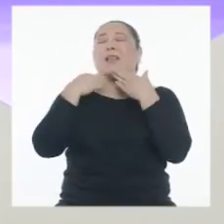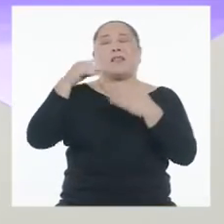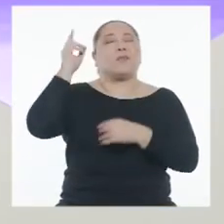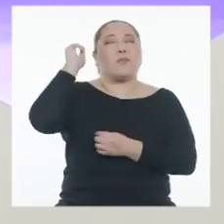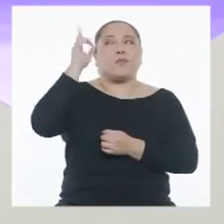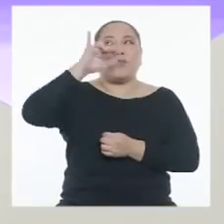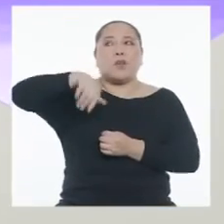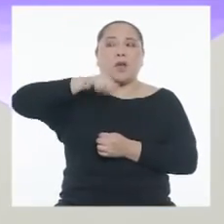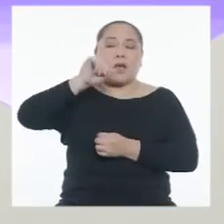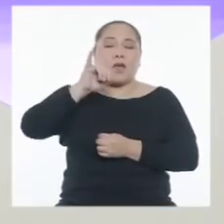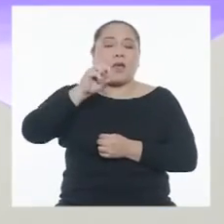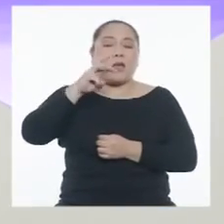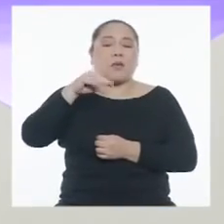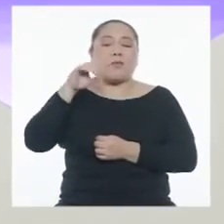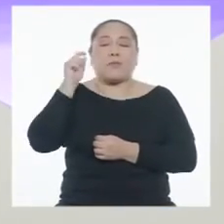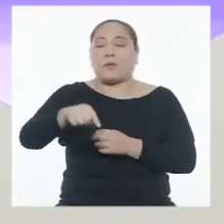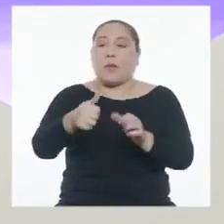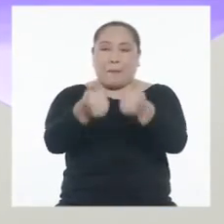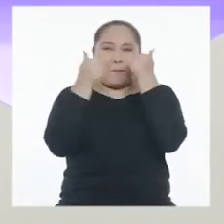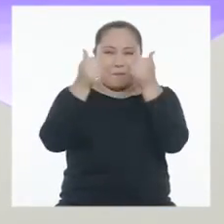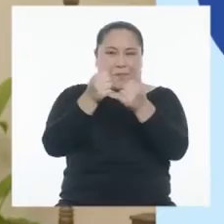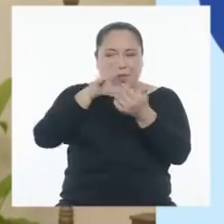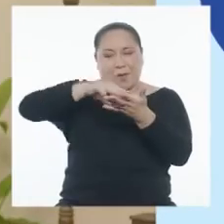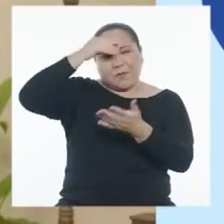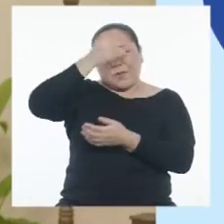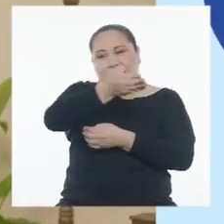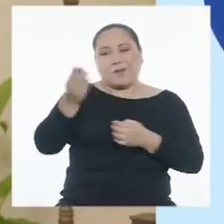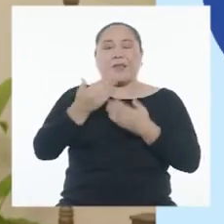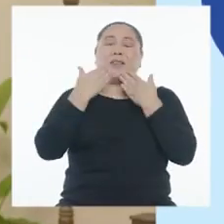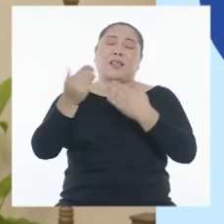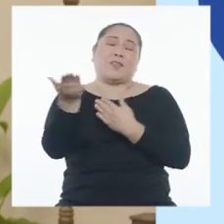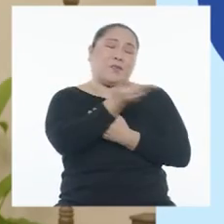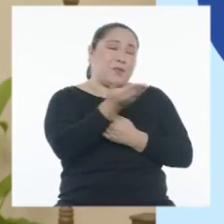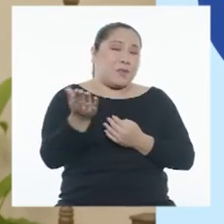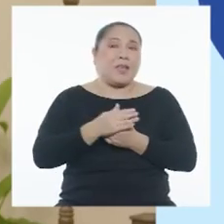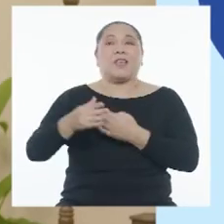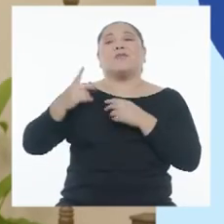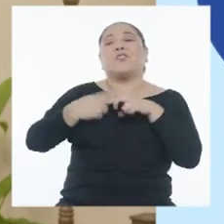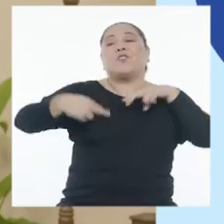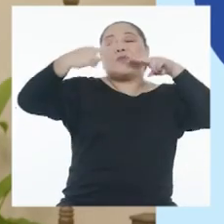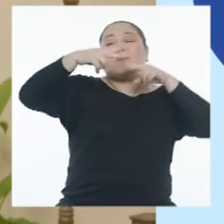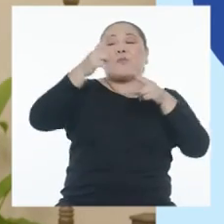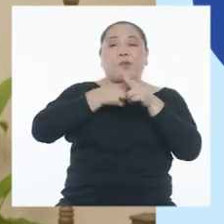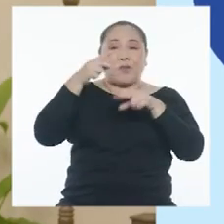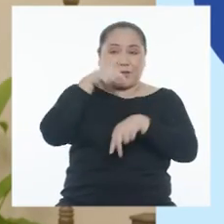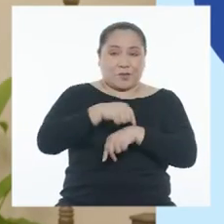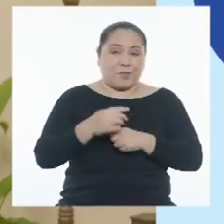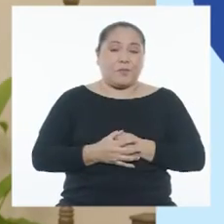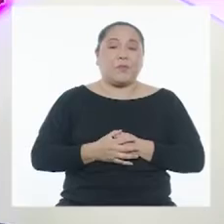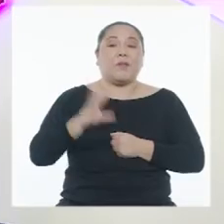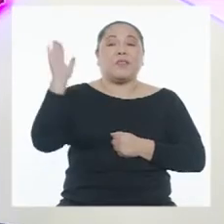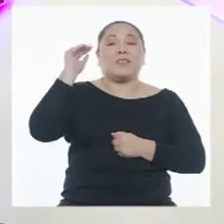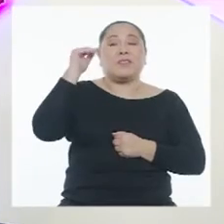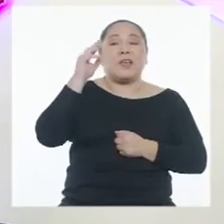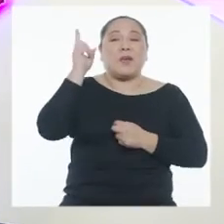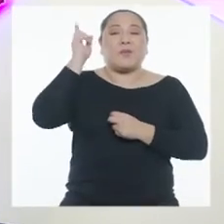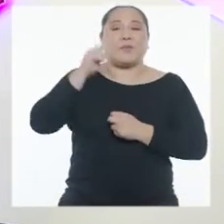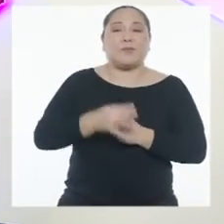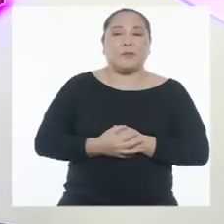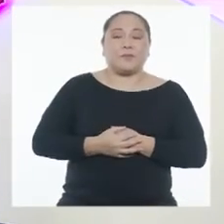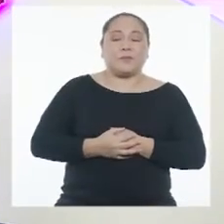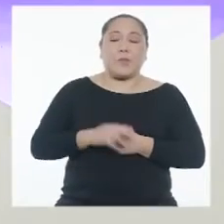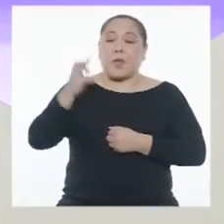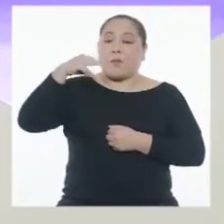Gracias, profesor Jaime. Ha sido excelente aprender de usted. Gracias a ustedes. Nos vemos pronto. Hasta luego,